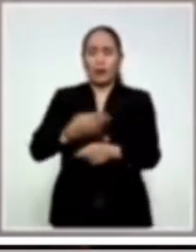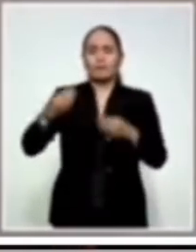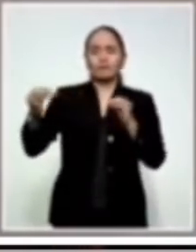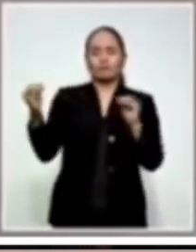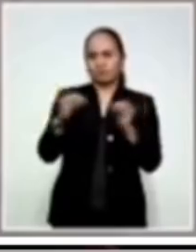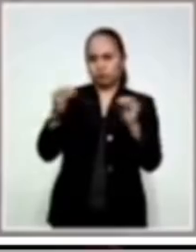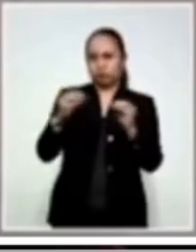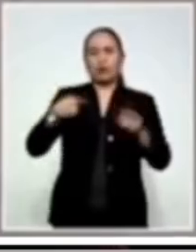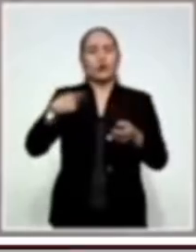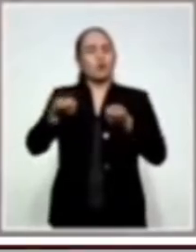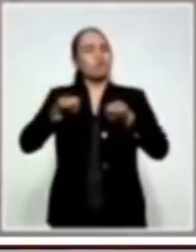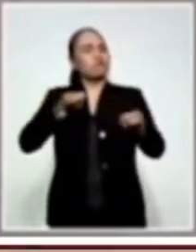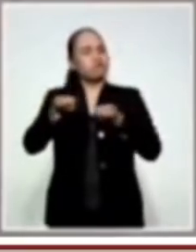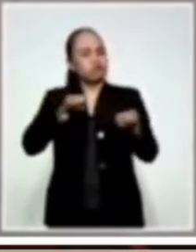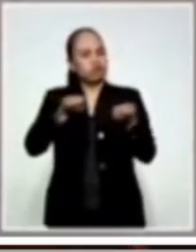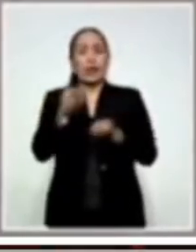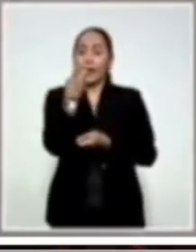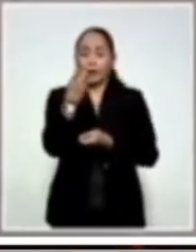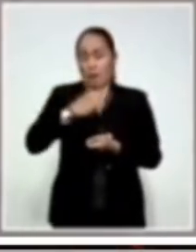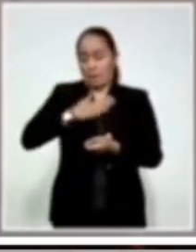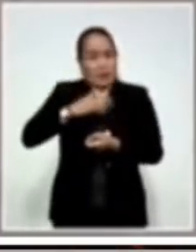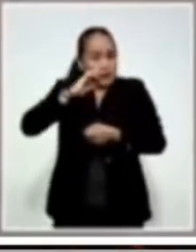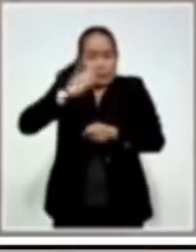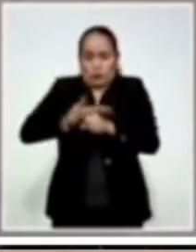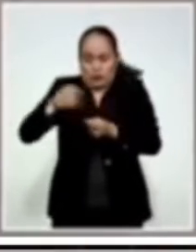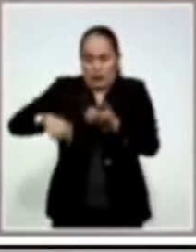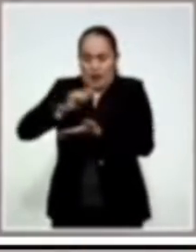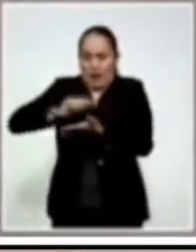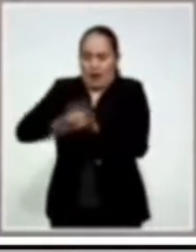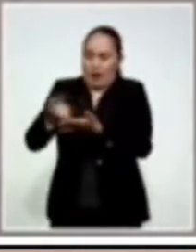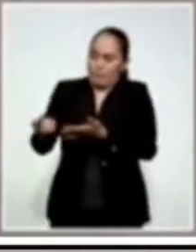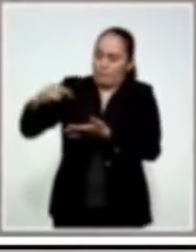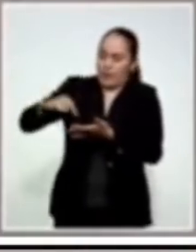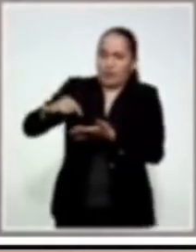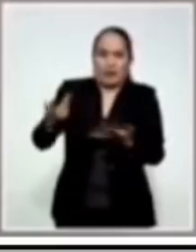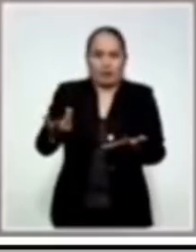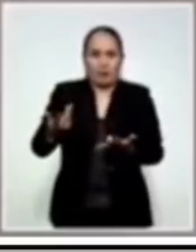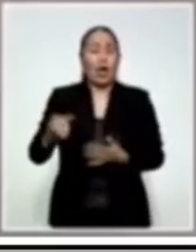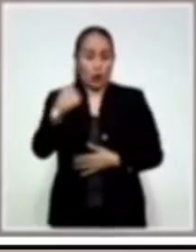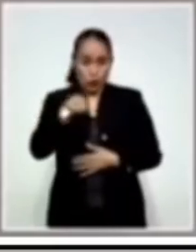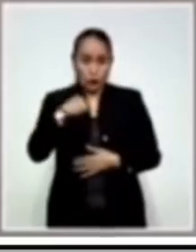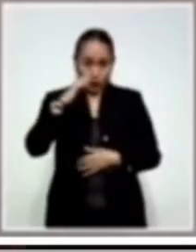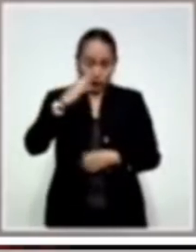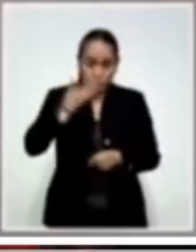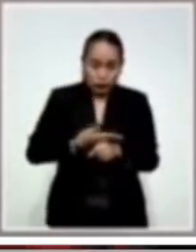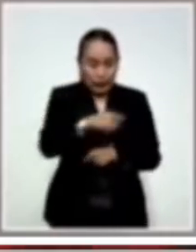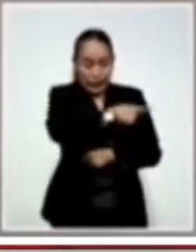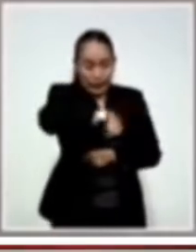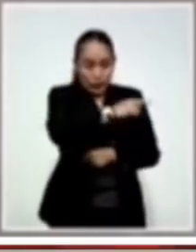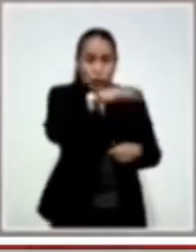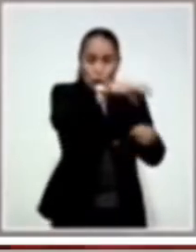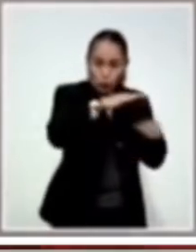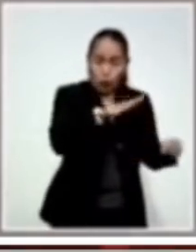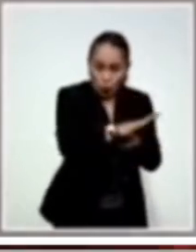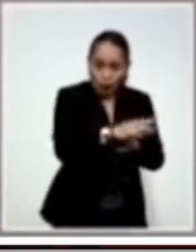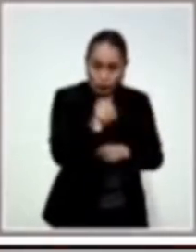toca dirigir los debates. Esas son mis atribuciones legales, pero reitero, yo no soy responsable de cómo votan mis compañeras